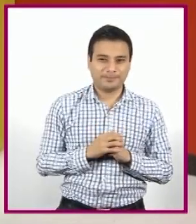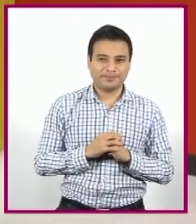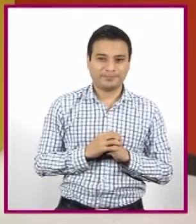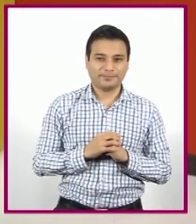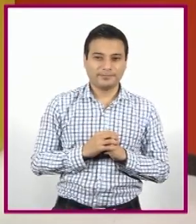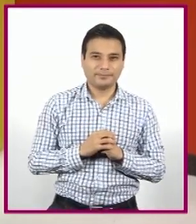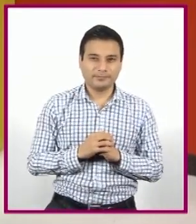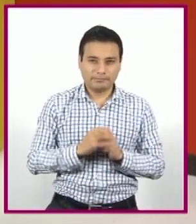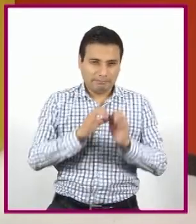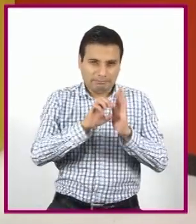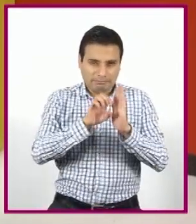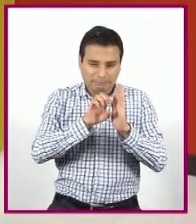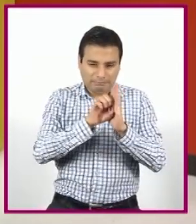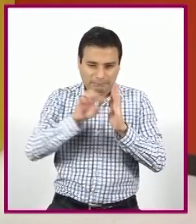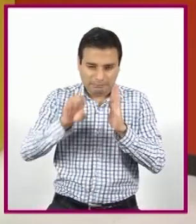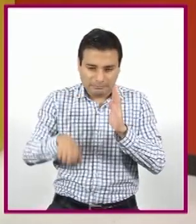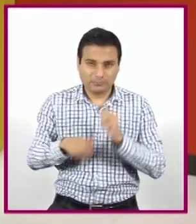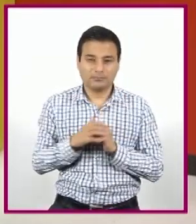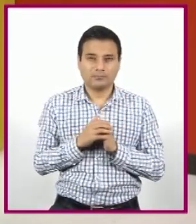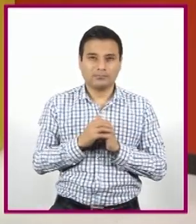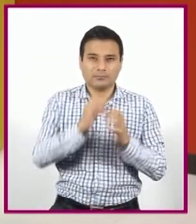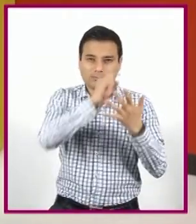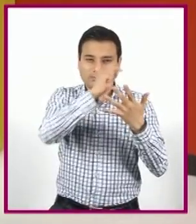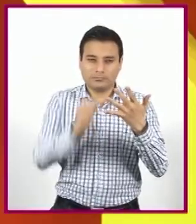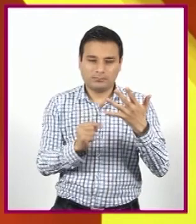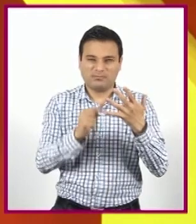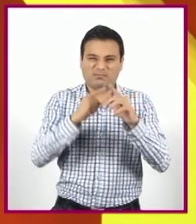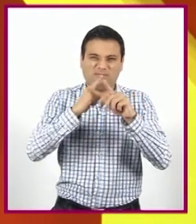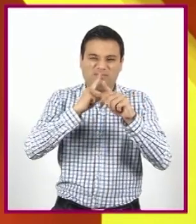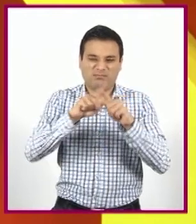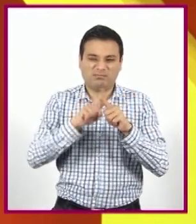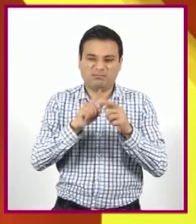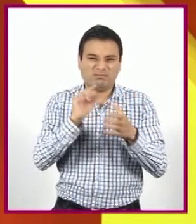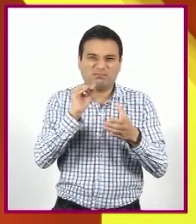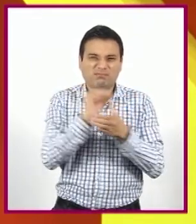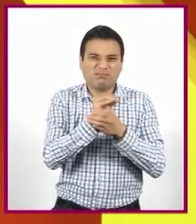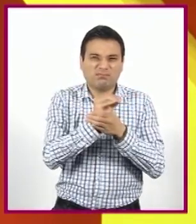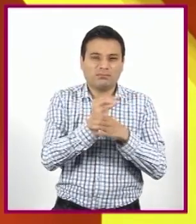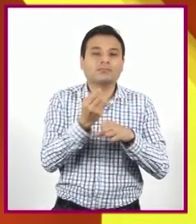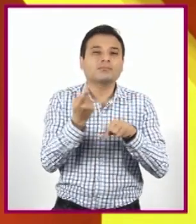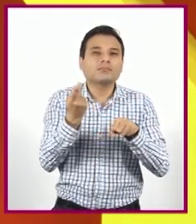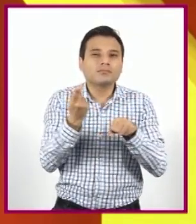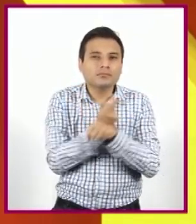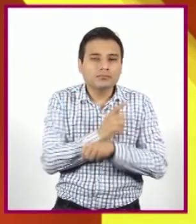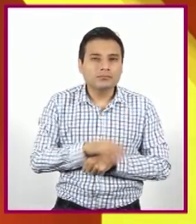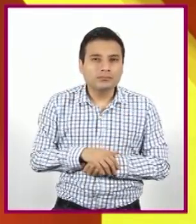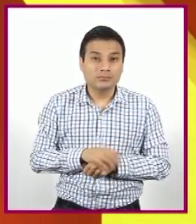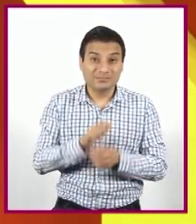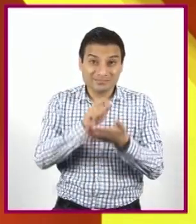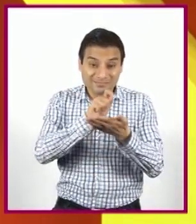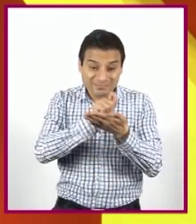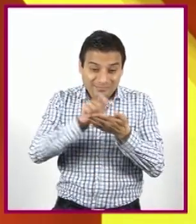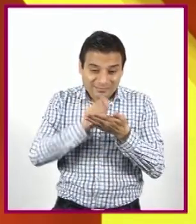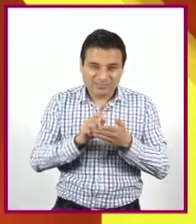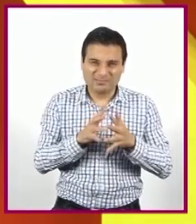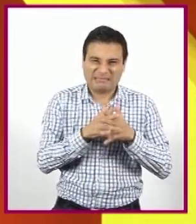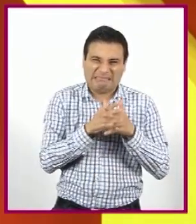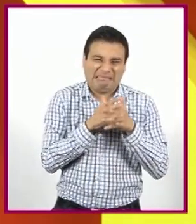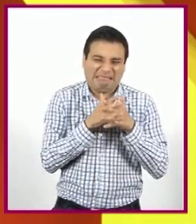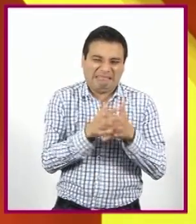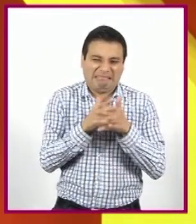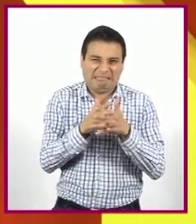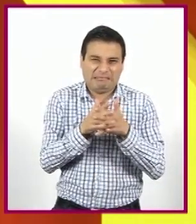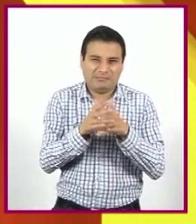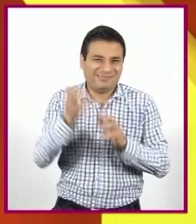que pasa cuando no consideramos estos aspectos? Exacto. Nuestro texto se vería como el primer ejemplo